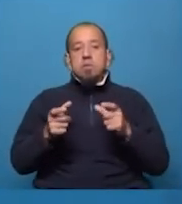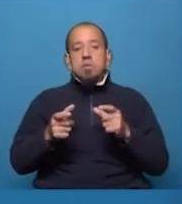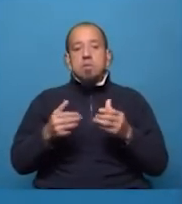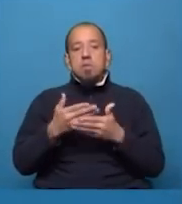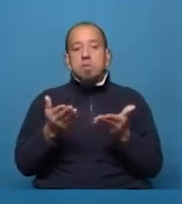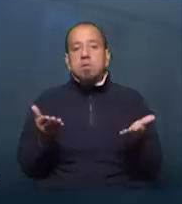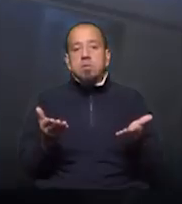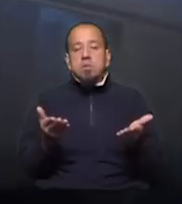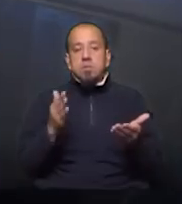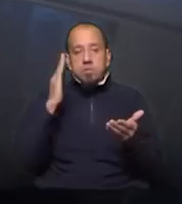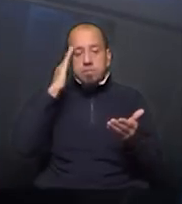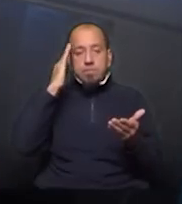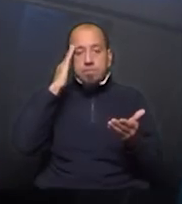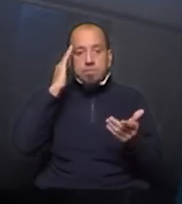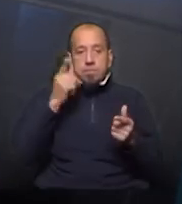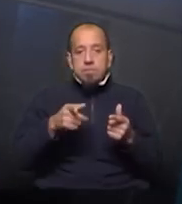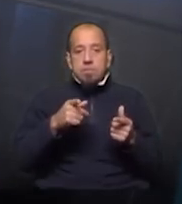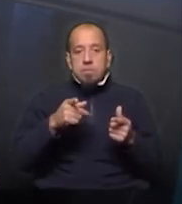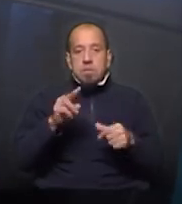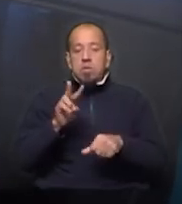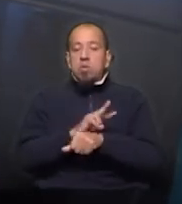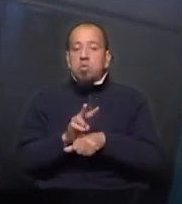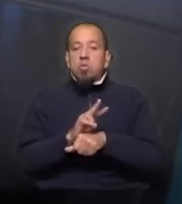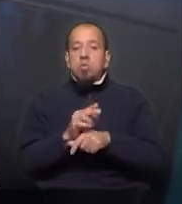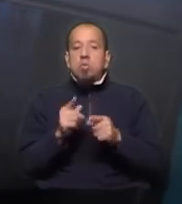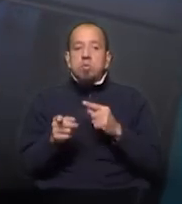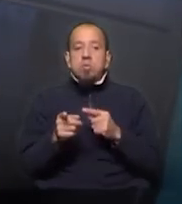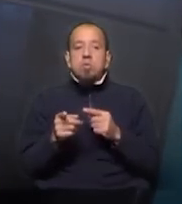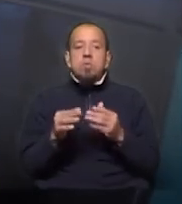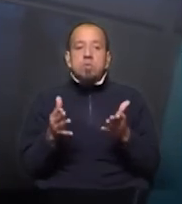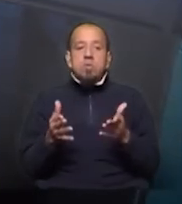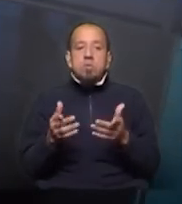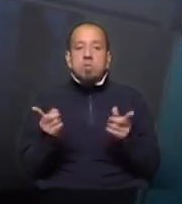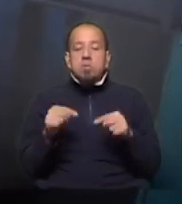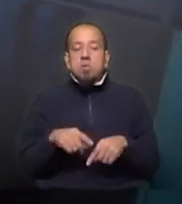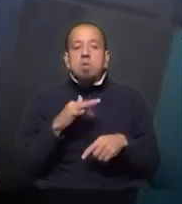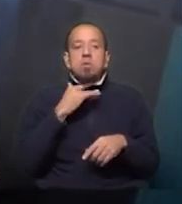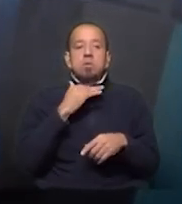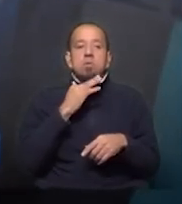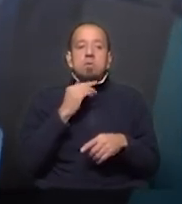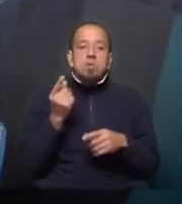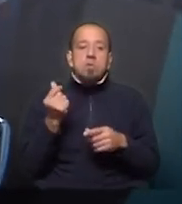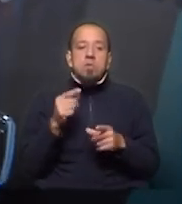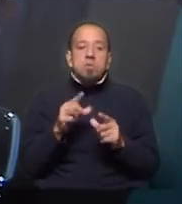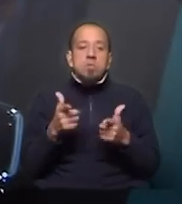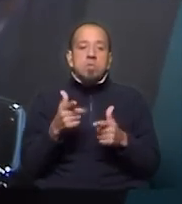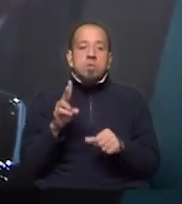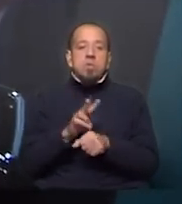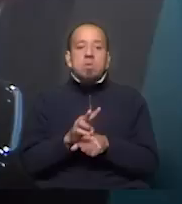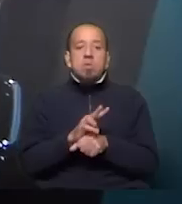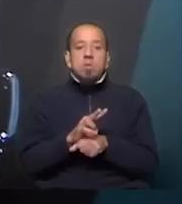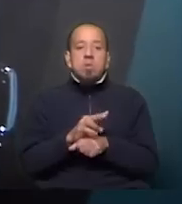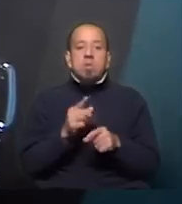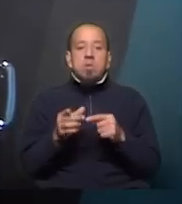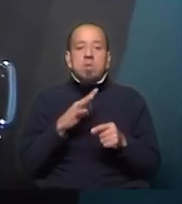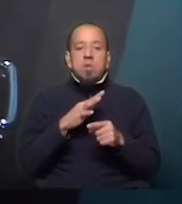es el mundo Y saben dónde los controles Se bajan lo razonable es que venga lavado si vos no controlas y